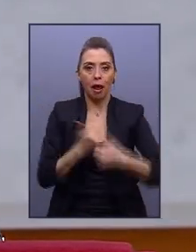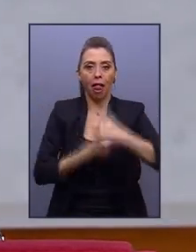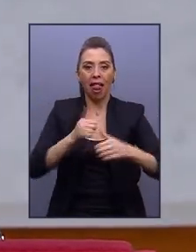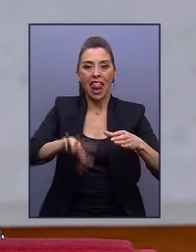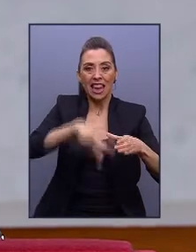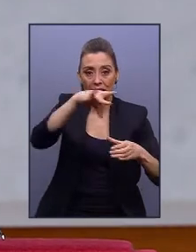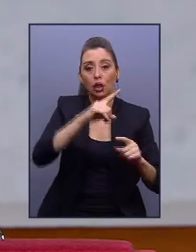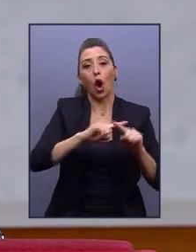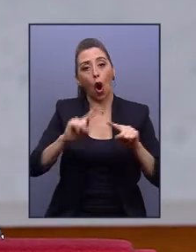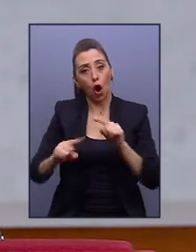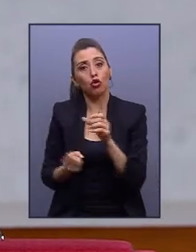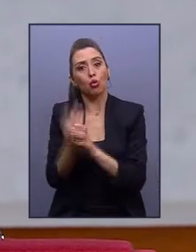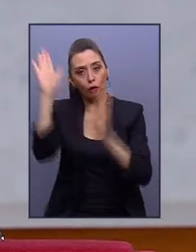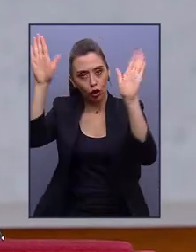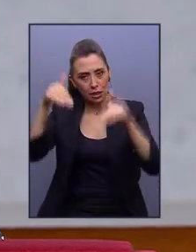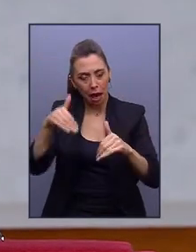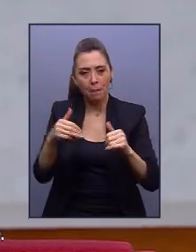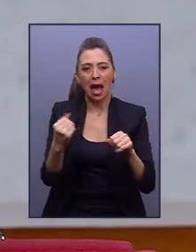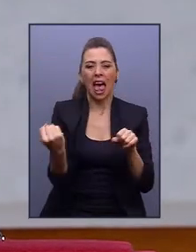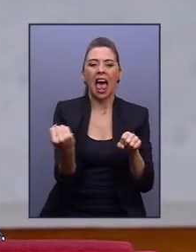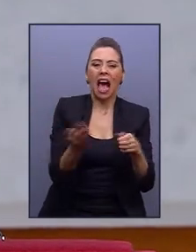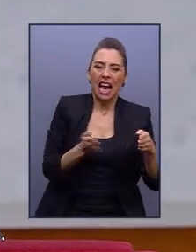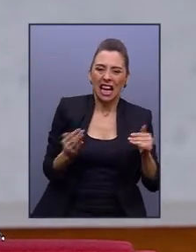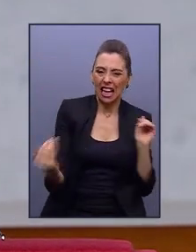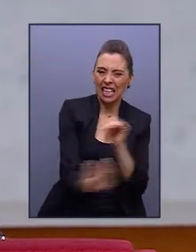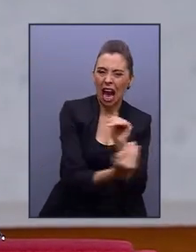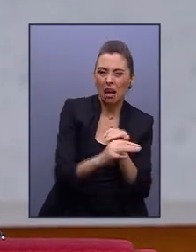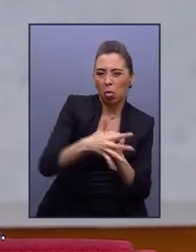nuevas licitaciones y mejoramientos de carretera,